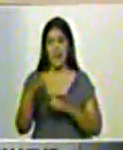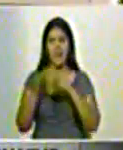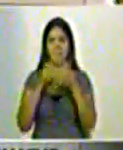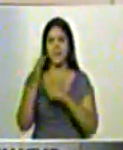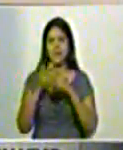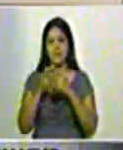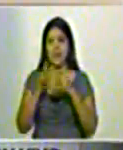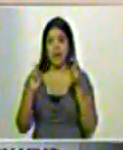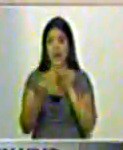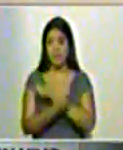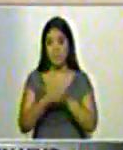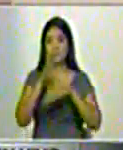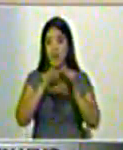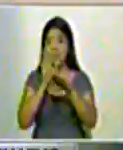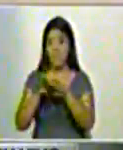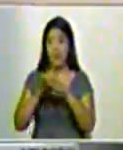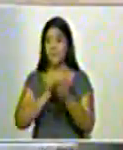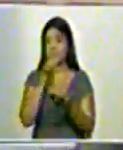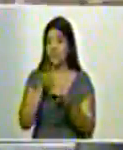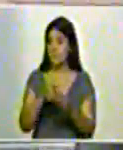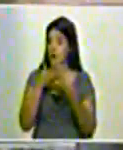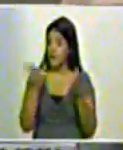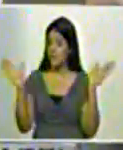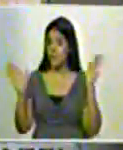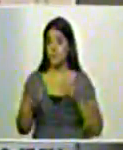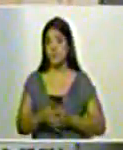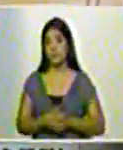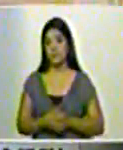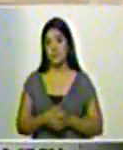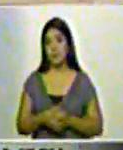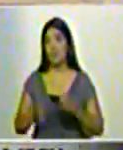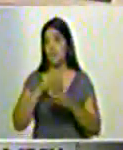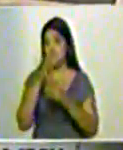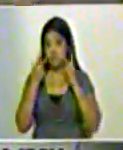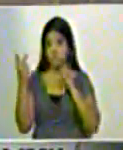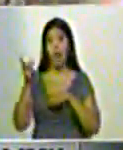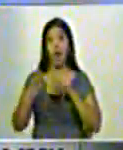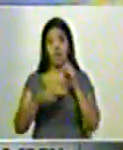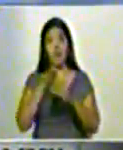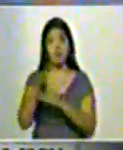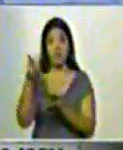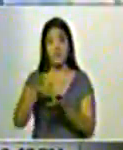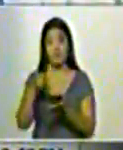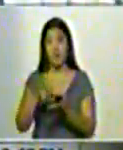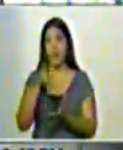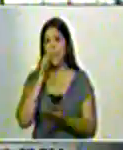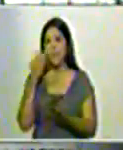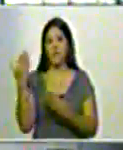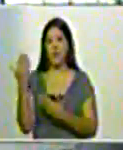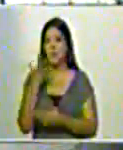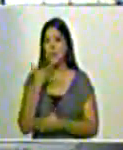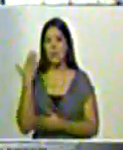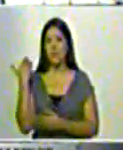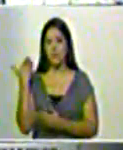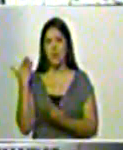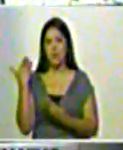Ellos llamaron a participar abiertamente. Participaron. Aquí está, por ejemplo, la